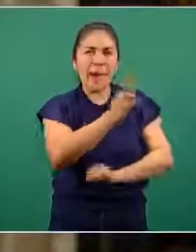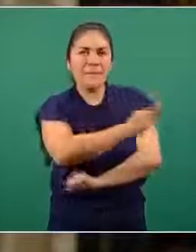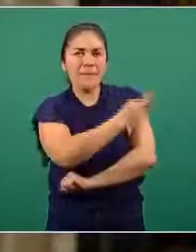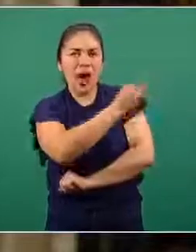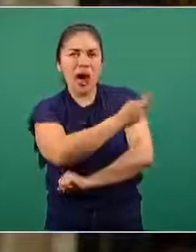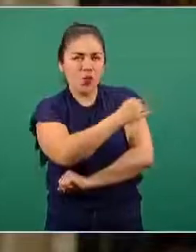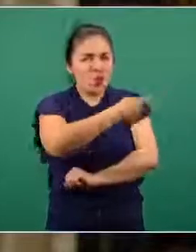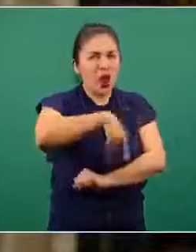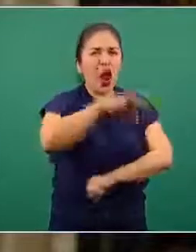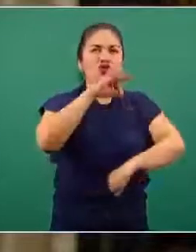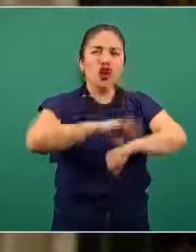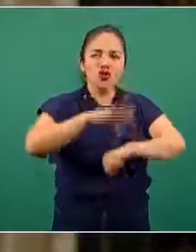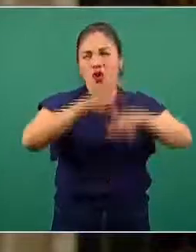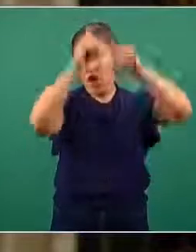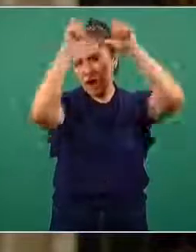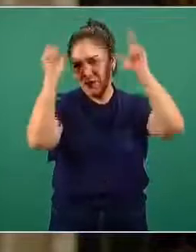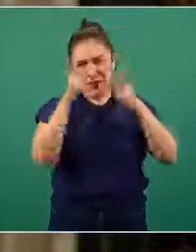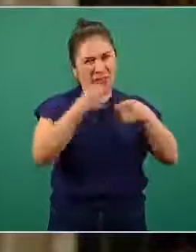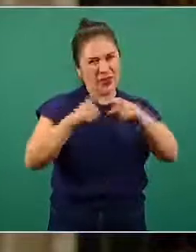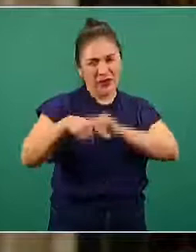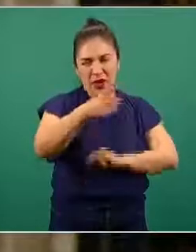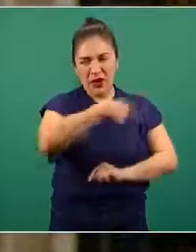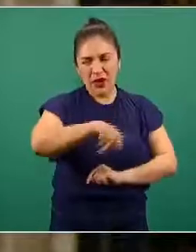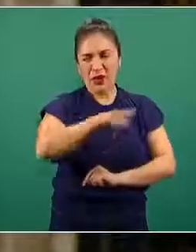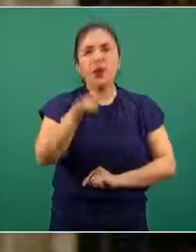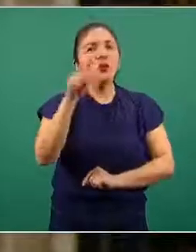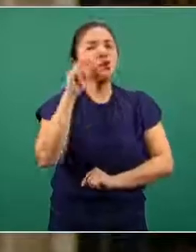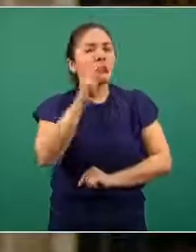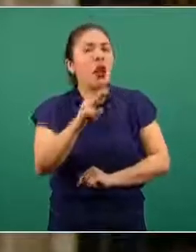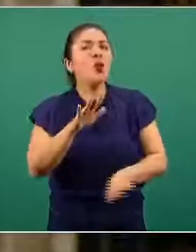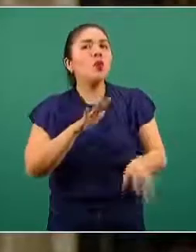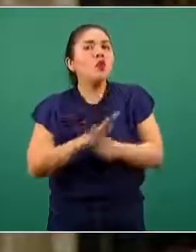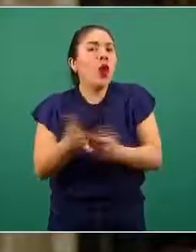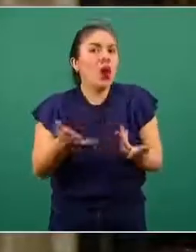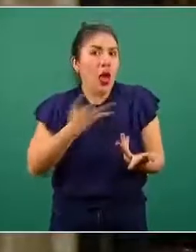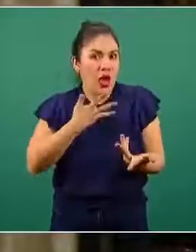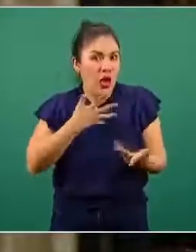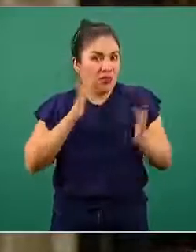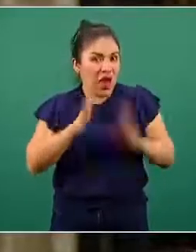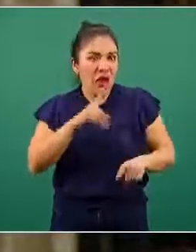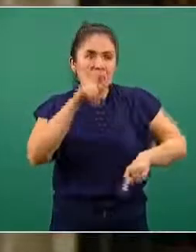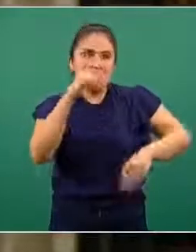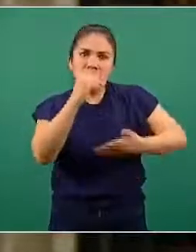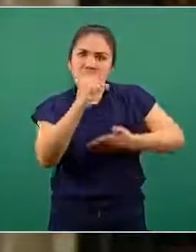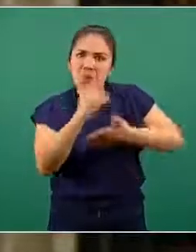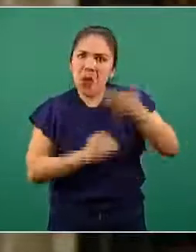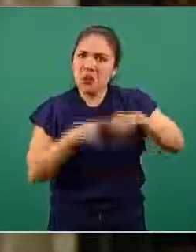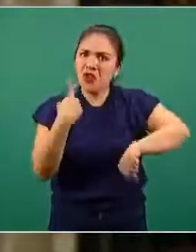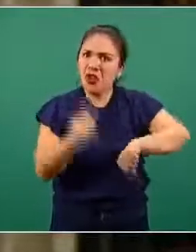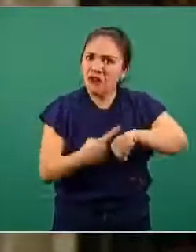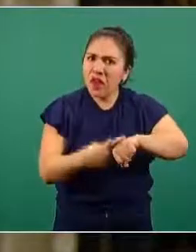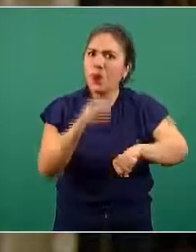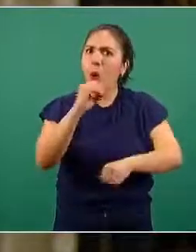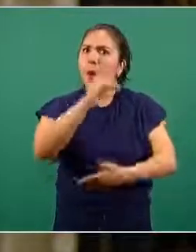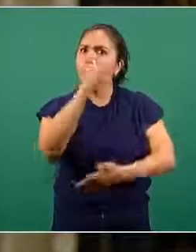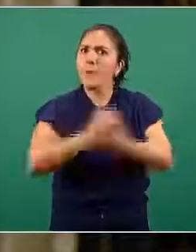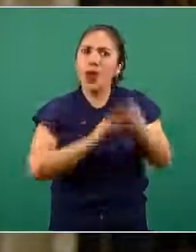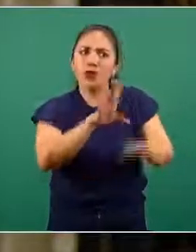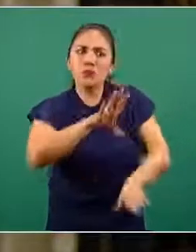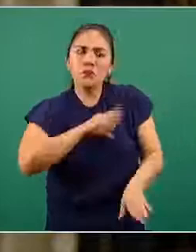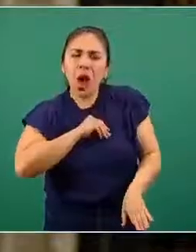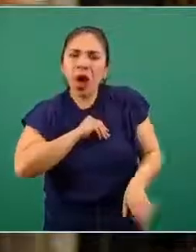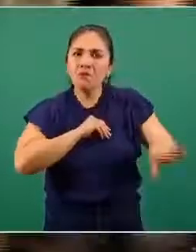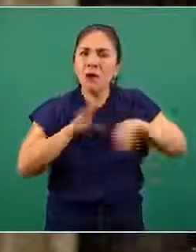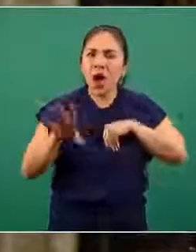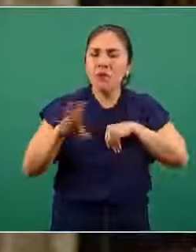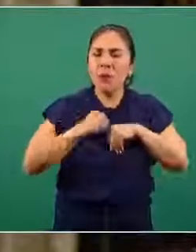al personal médico. ¿Qué resultados han obtenido? Ya no se enferman, ya no se infectan, ya se bajó